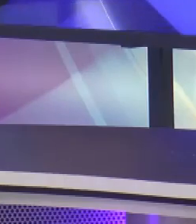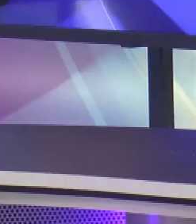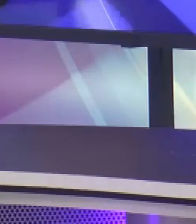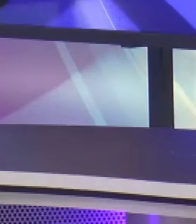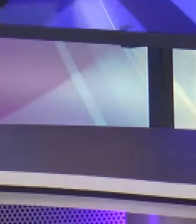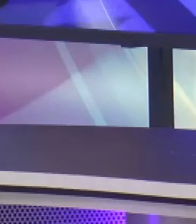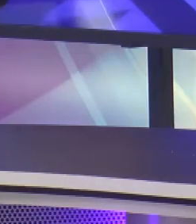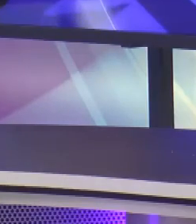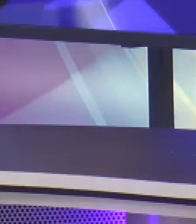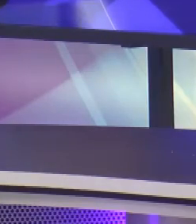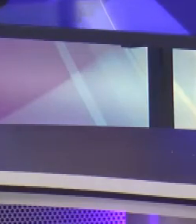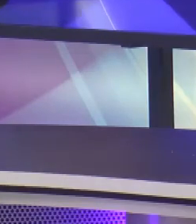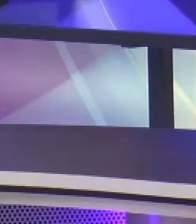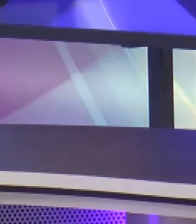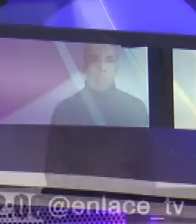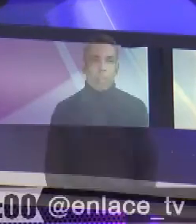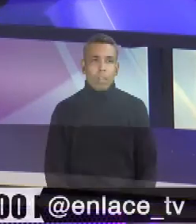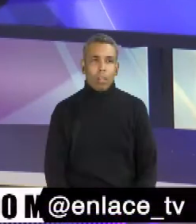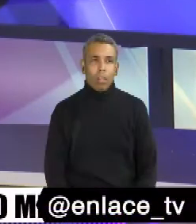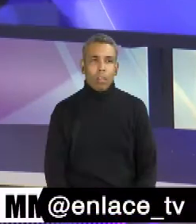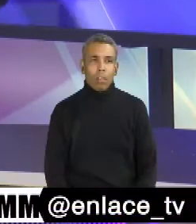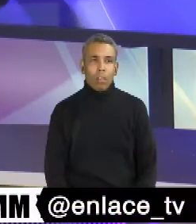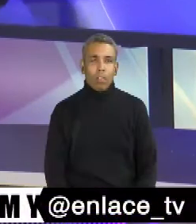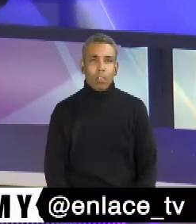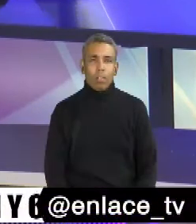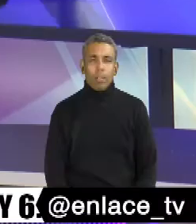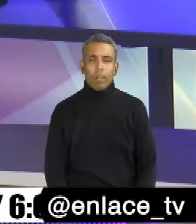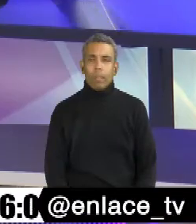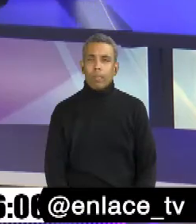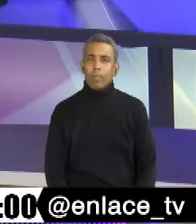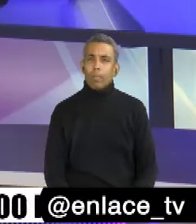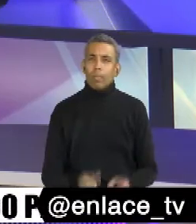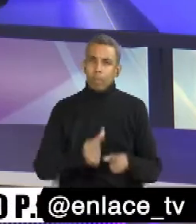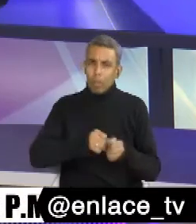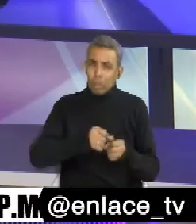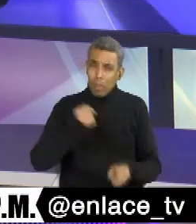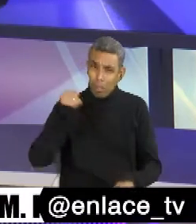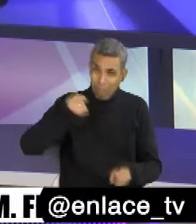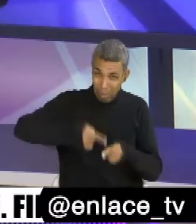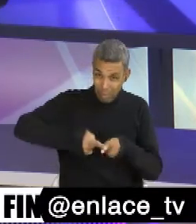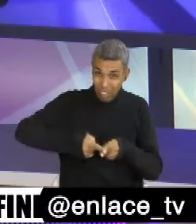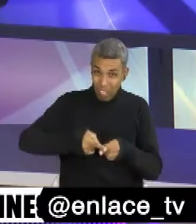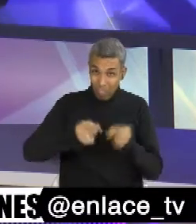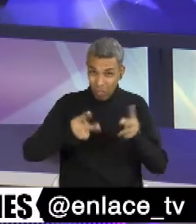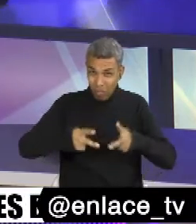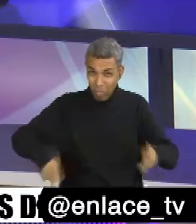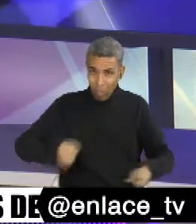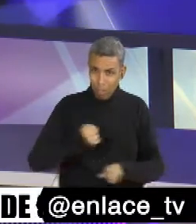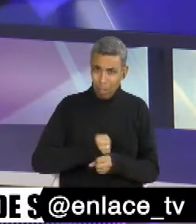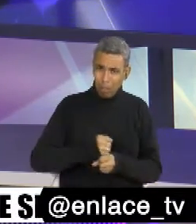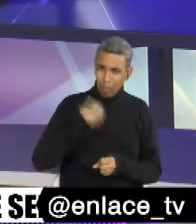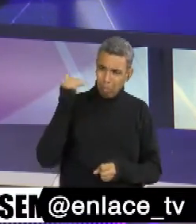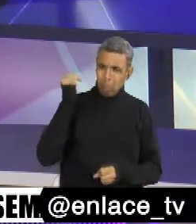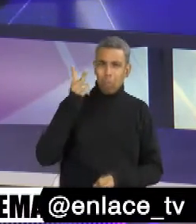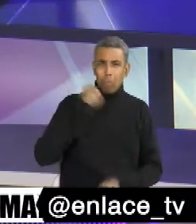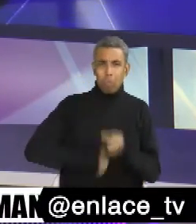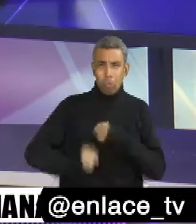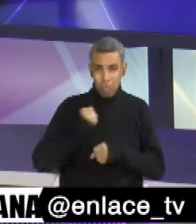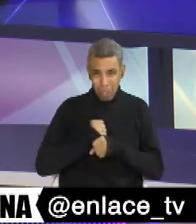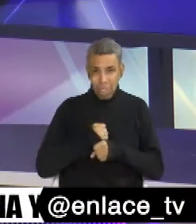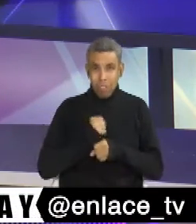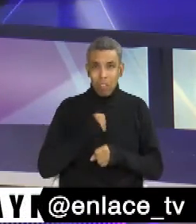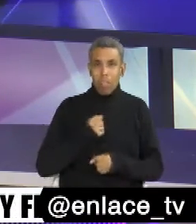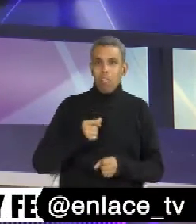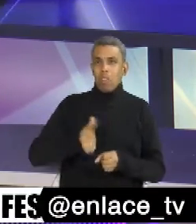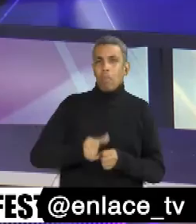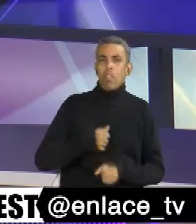Y siguen en la protesta los ex trabajadores de Ecopetrol temporales de nómina que fueron despedidos desde hace más de 2 años. Zulay Ucros